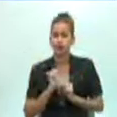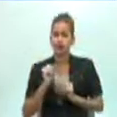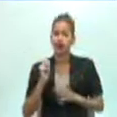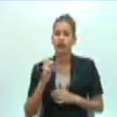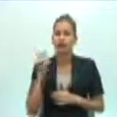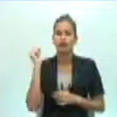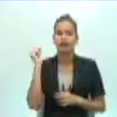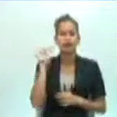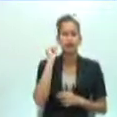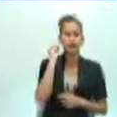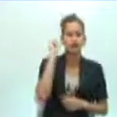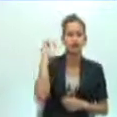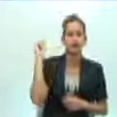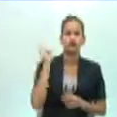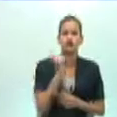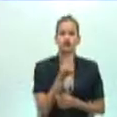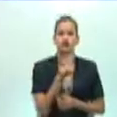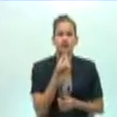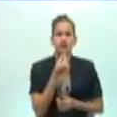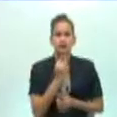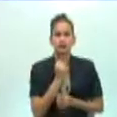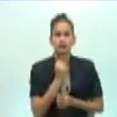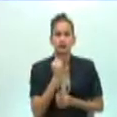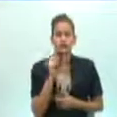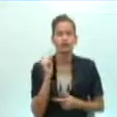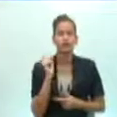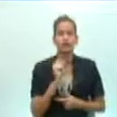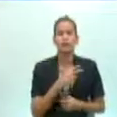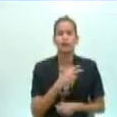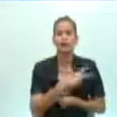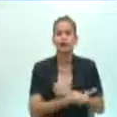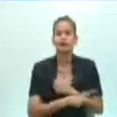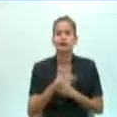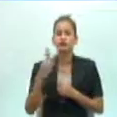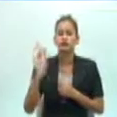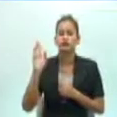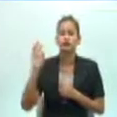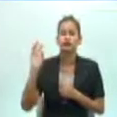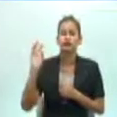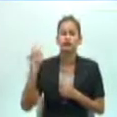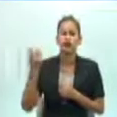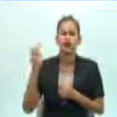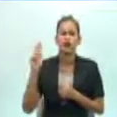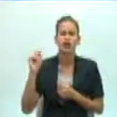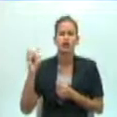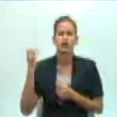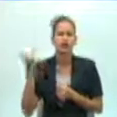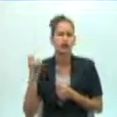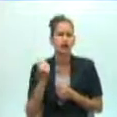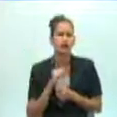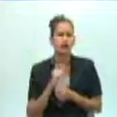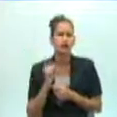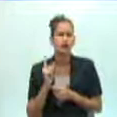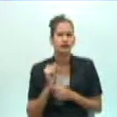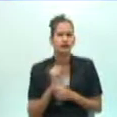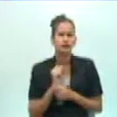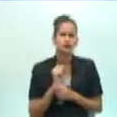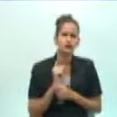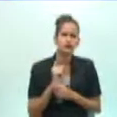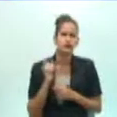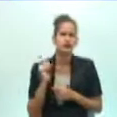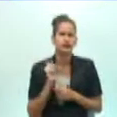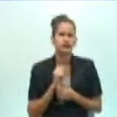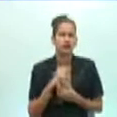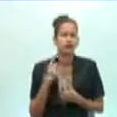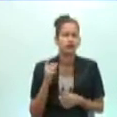Rumanía era un país salvaje, país que se encuentra al sudeste de Europa. Fíjense que existía en aquel entonces la